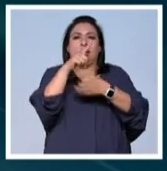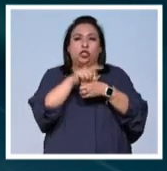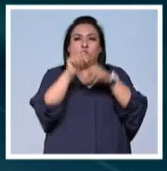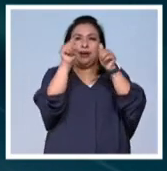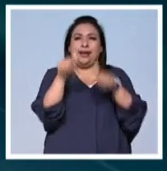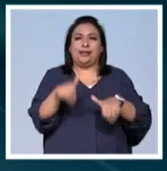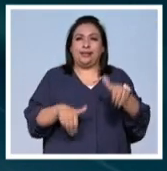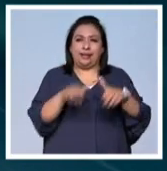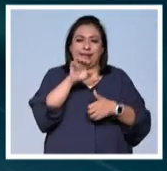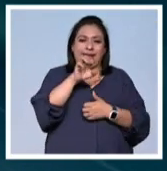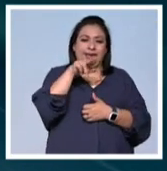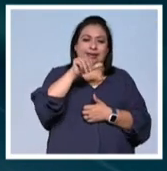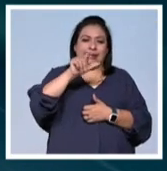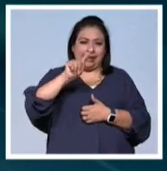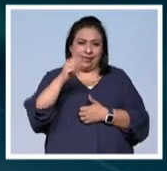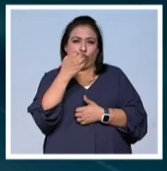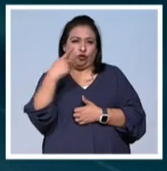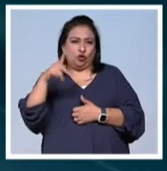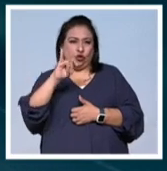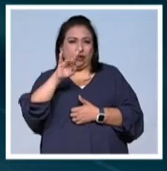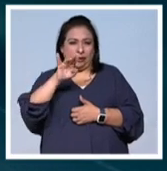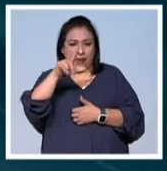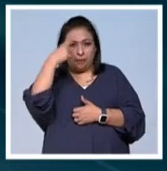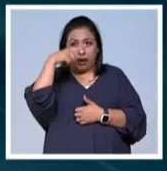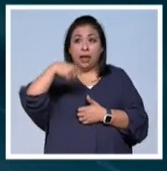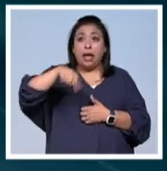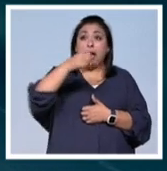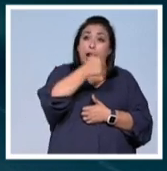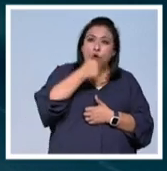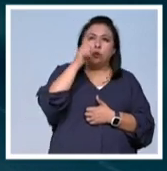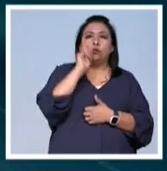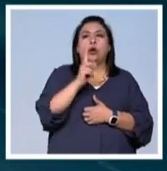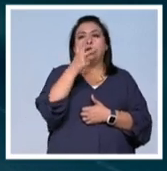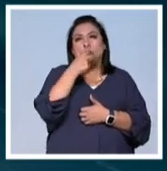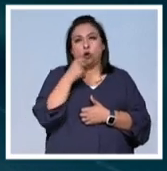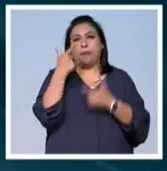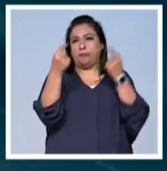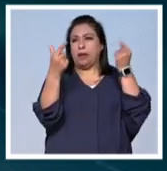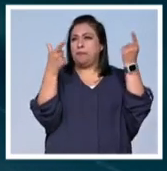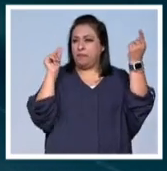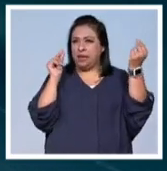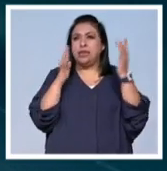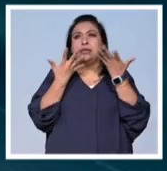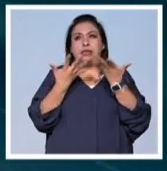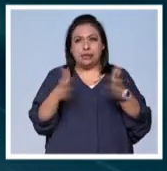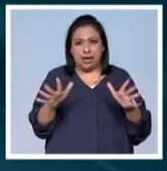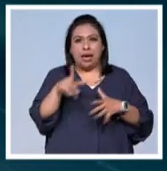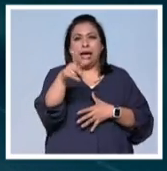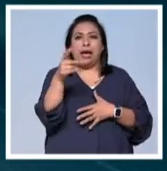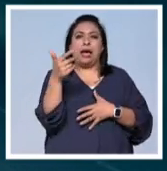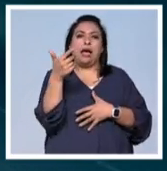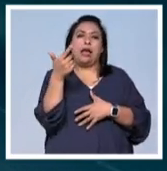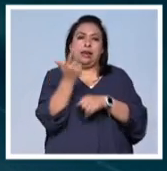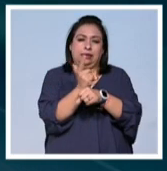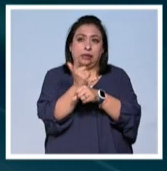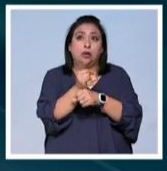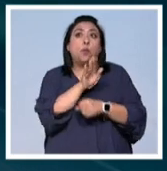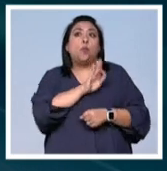teatral con la escuela de limbal para que los alumnos y las alumnas egresados de de la carrera